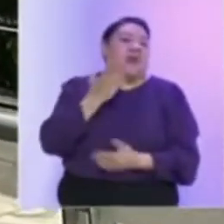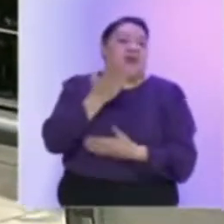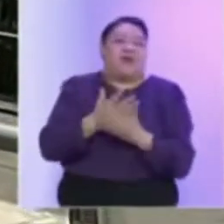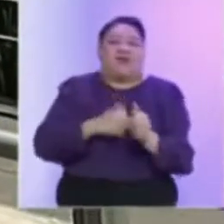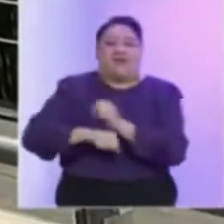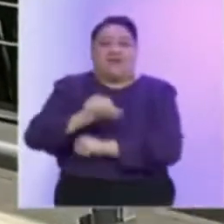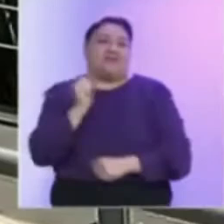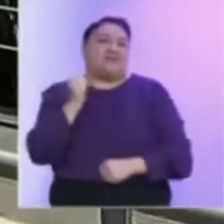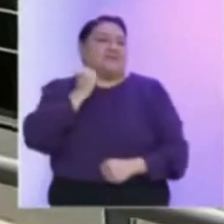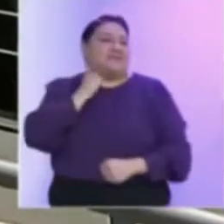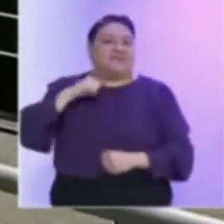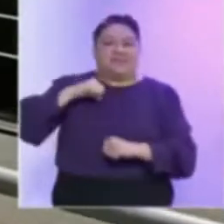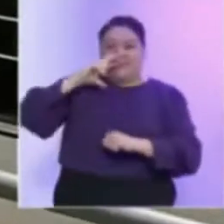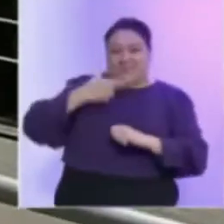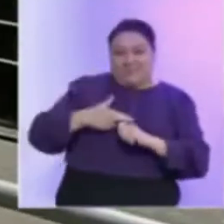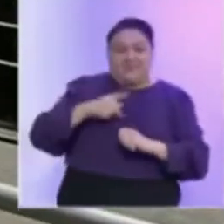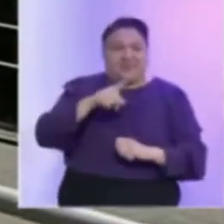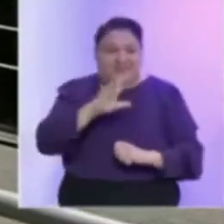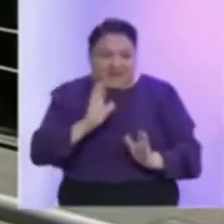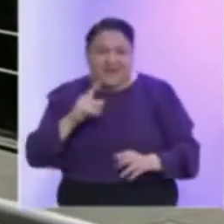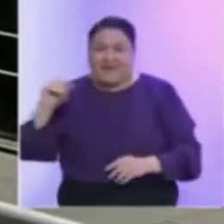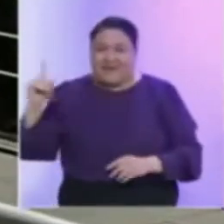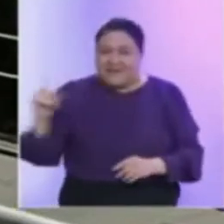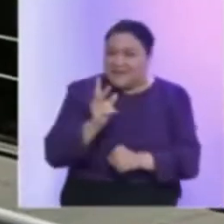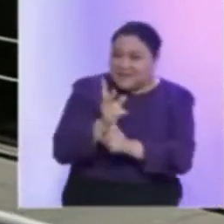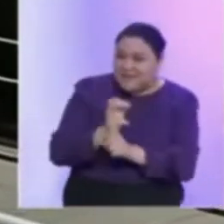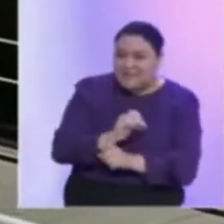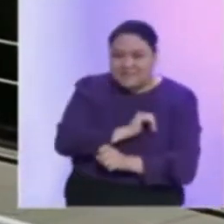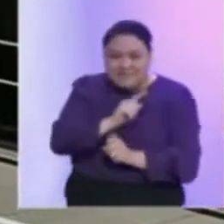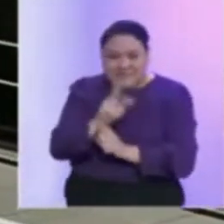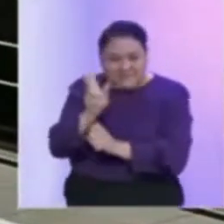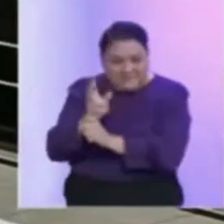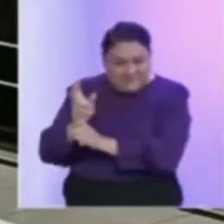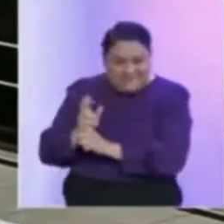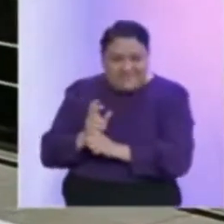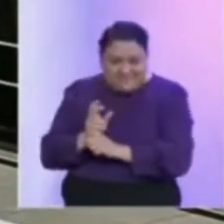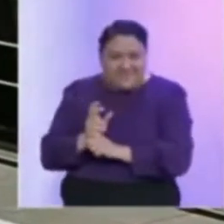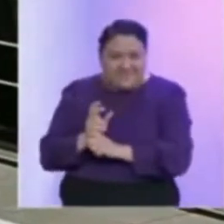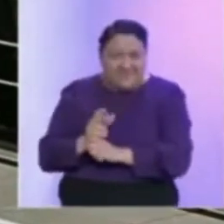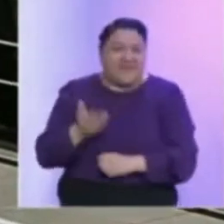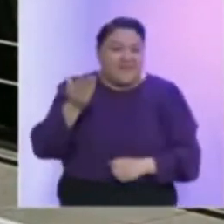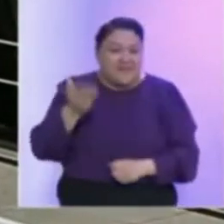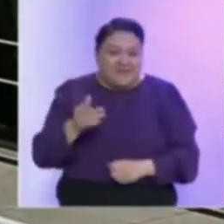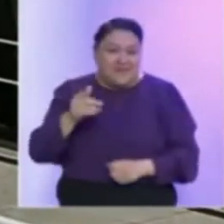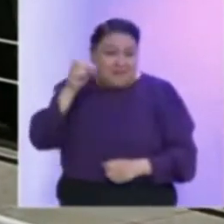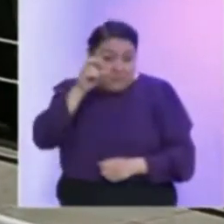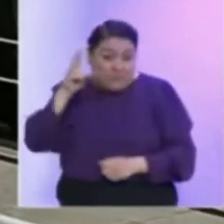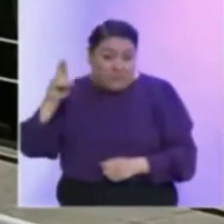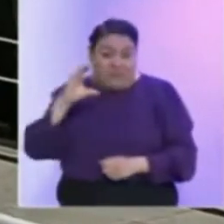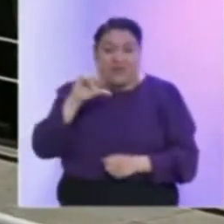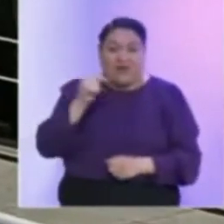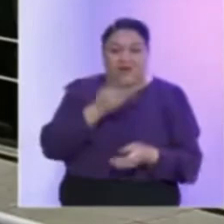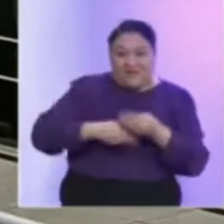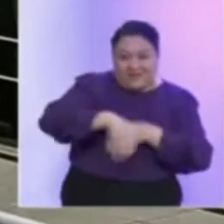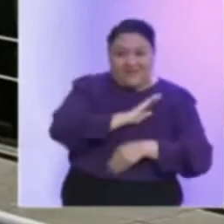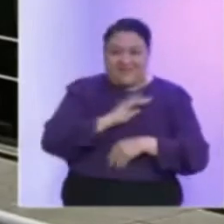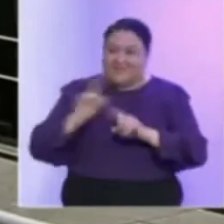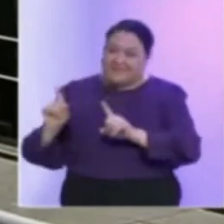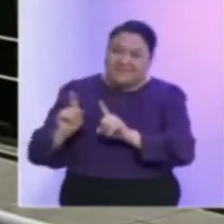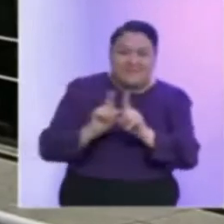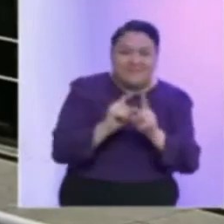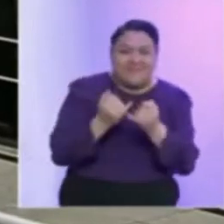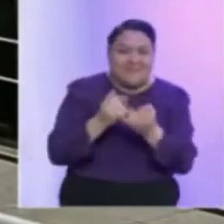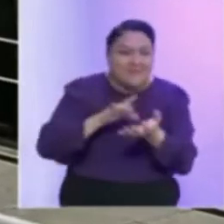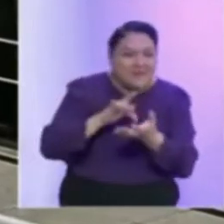de la República electa, que está llegando también como invitada especial de la doctora Claudia Sheinbaum